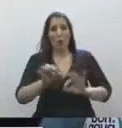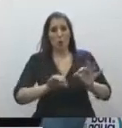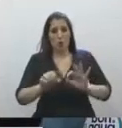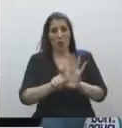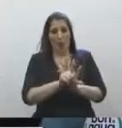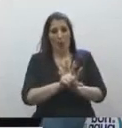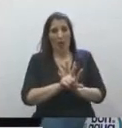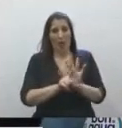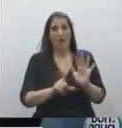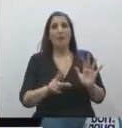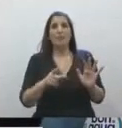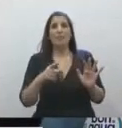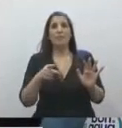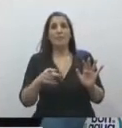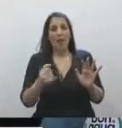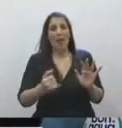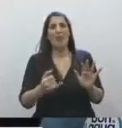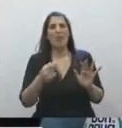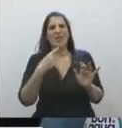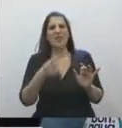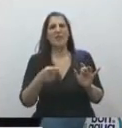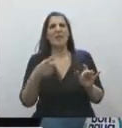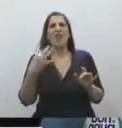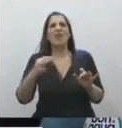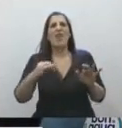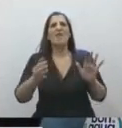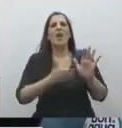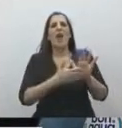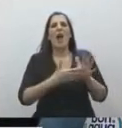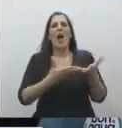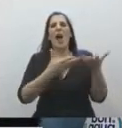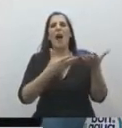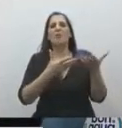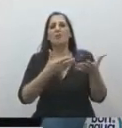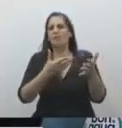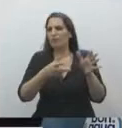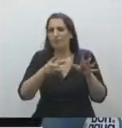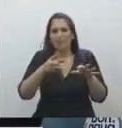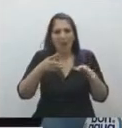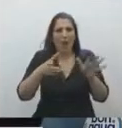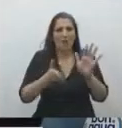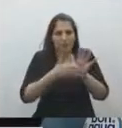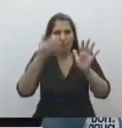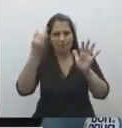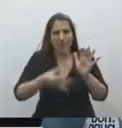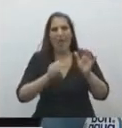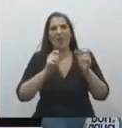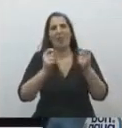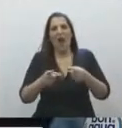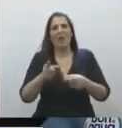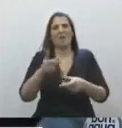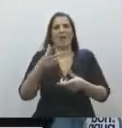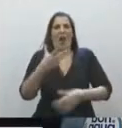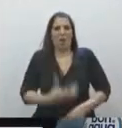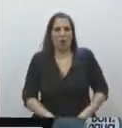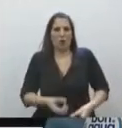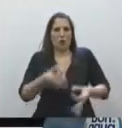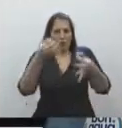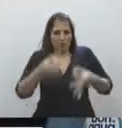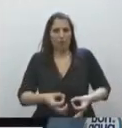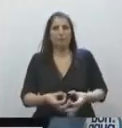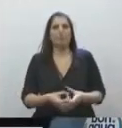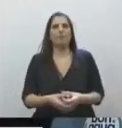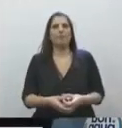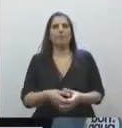podía hacer posible que una situación o una media sanción de la ley del aborto se diera vuelta, y esto ocurrió. Y Cristina fue